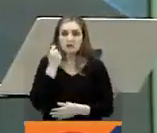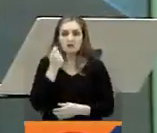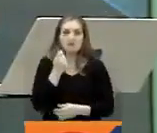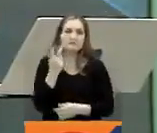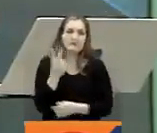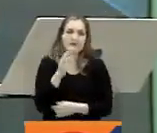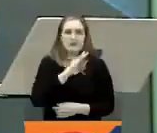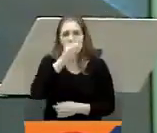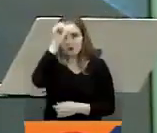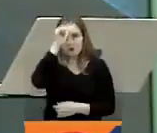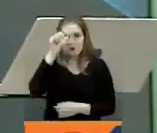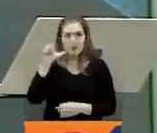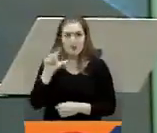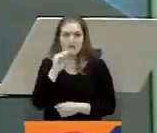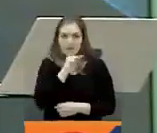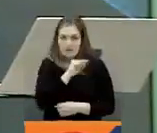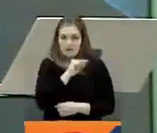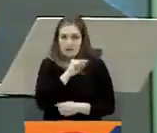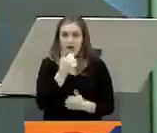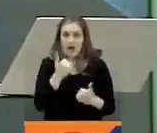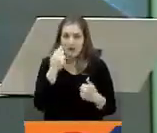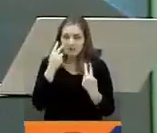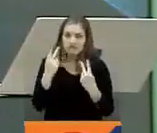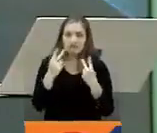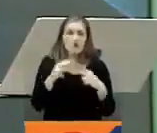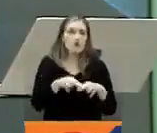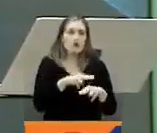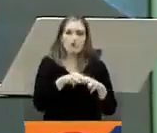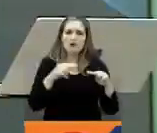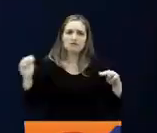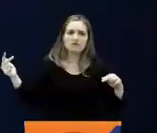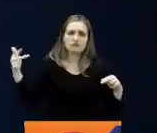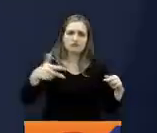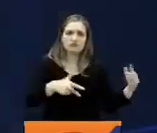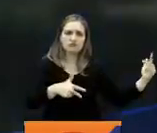autoridades reportan a esta hora normalidad en las vías por la operación Retorno.